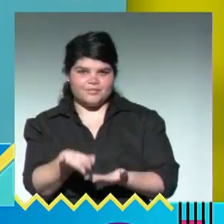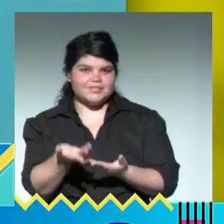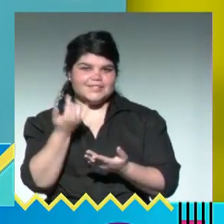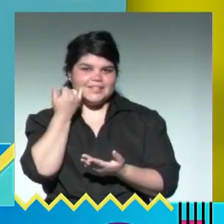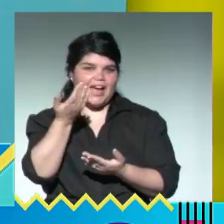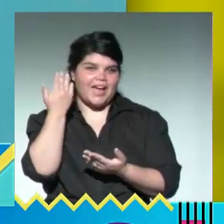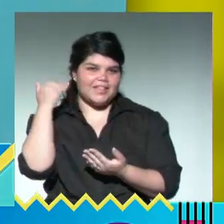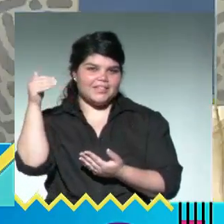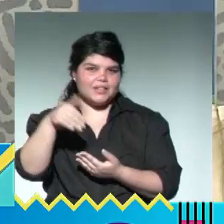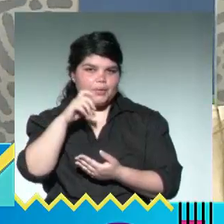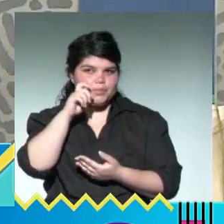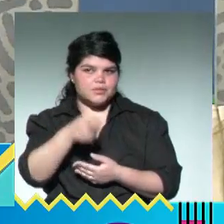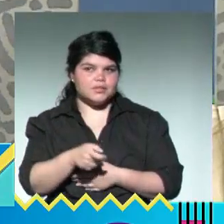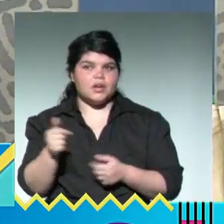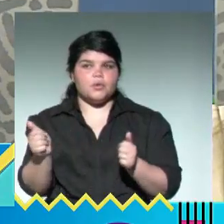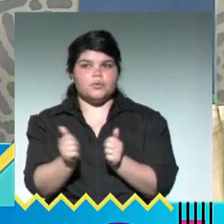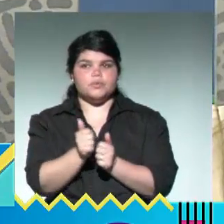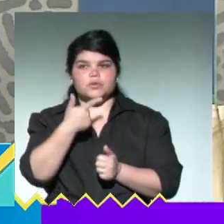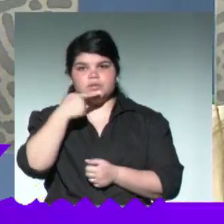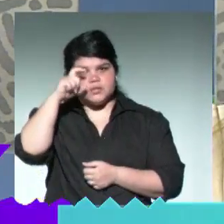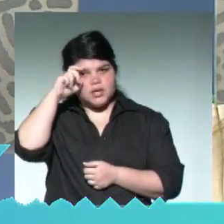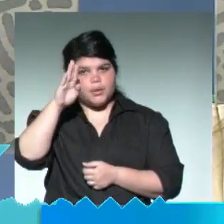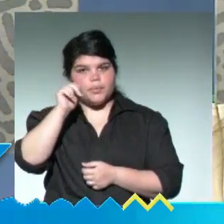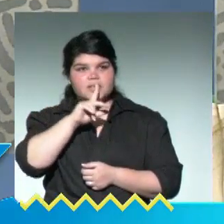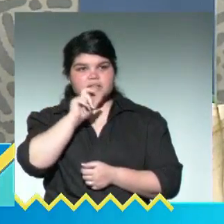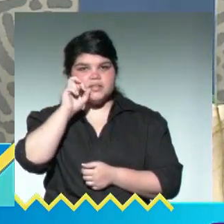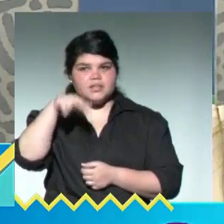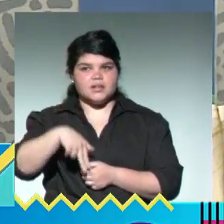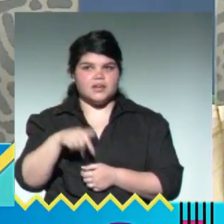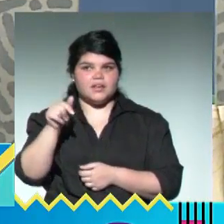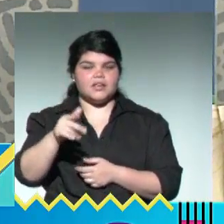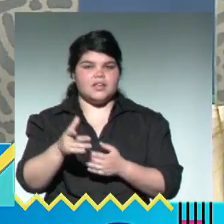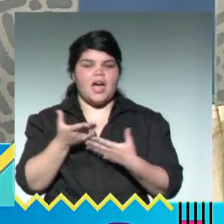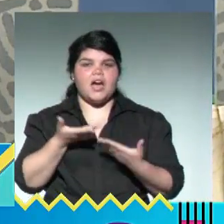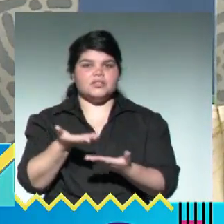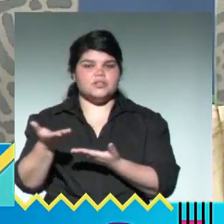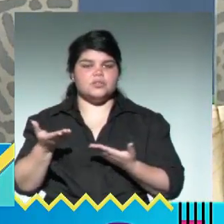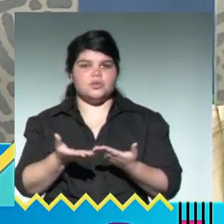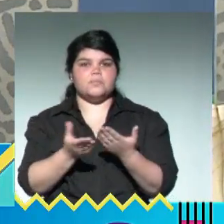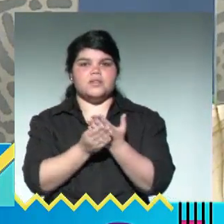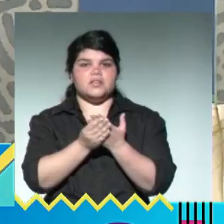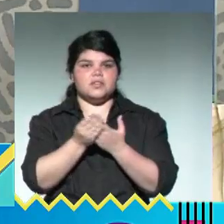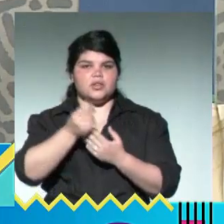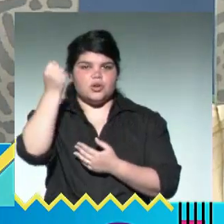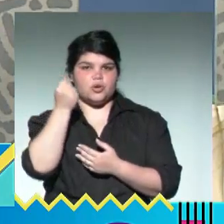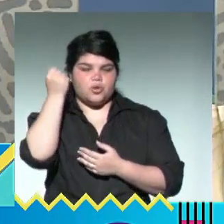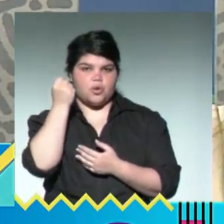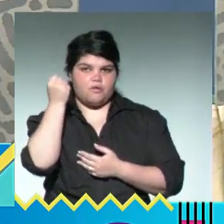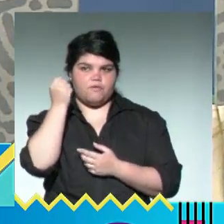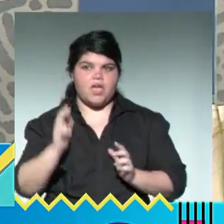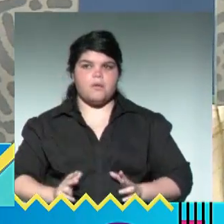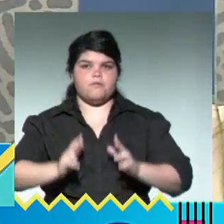Parecidos. Está con nosotros Sebastián Laza, economista y asesor del Ministerio de Economía, Infraestructura y Energía de la provincia. Muchas gracias, Sebastián, por estar